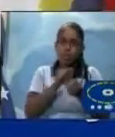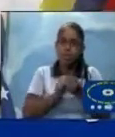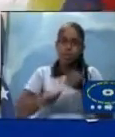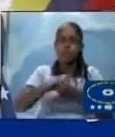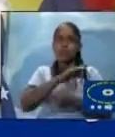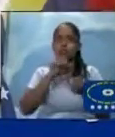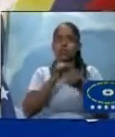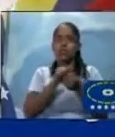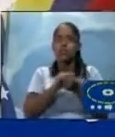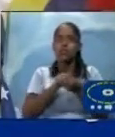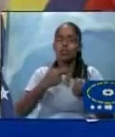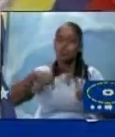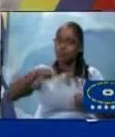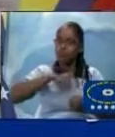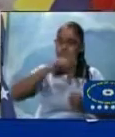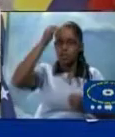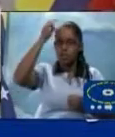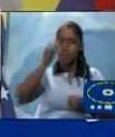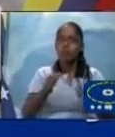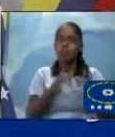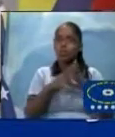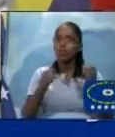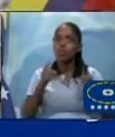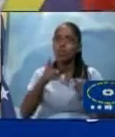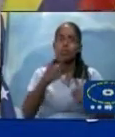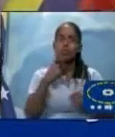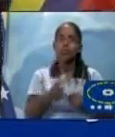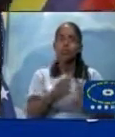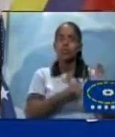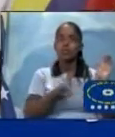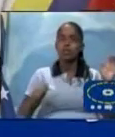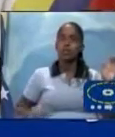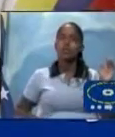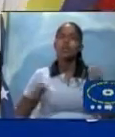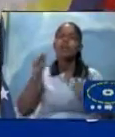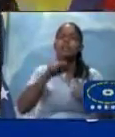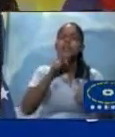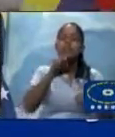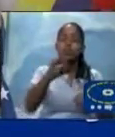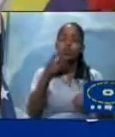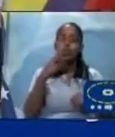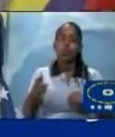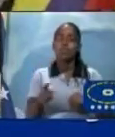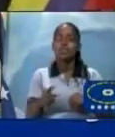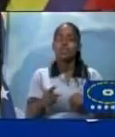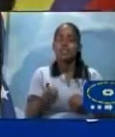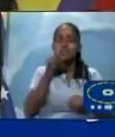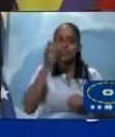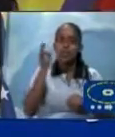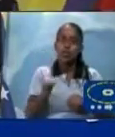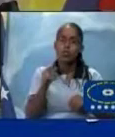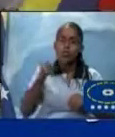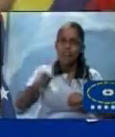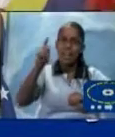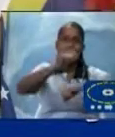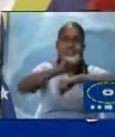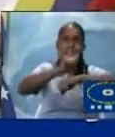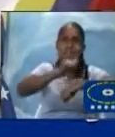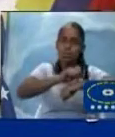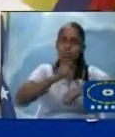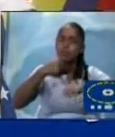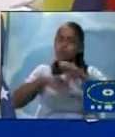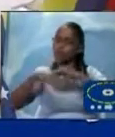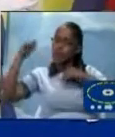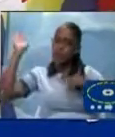piedra. Nosotros creemos todo lo que usted dice, Señor. Si usted lo dice, seguro que este templo se va a